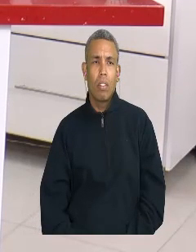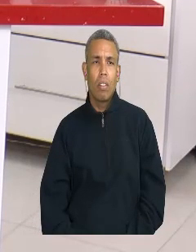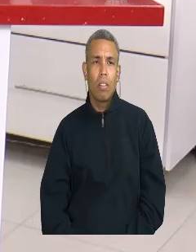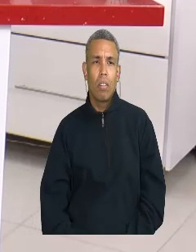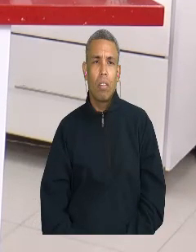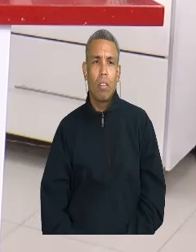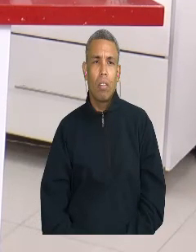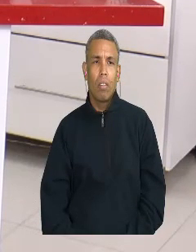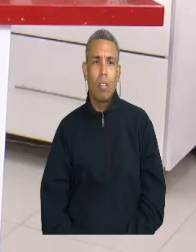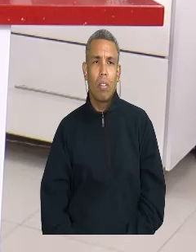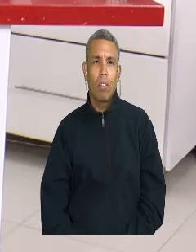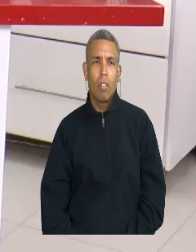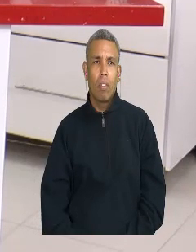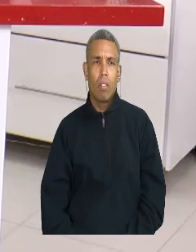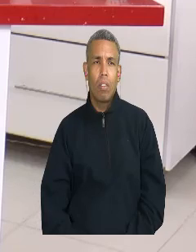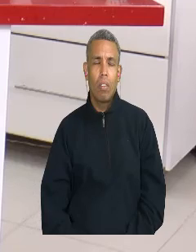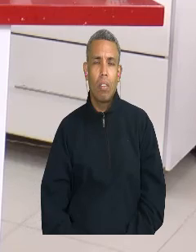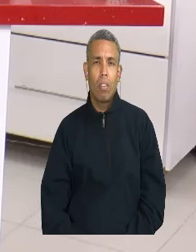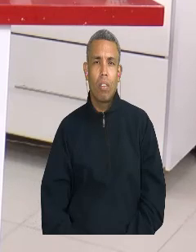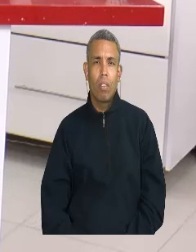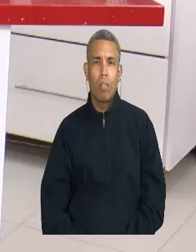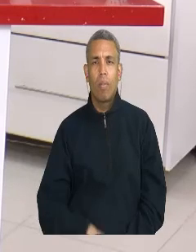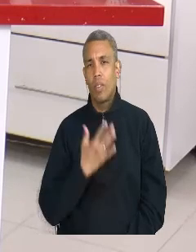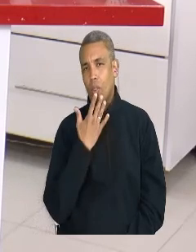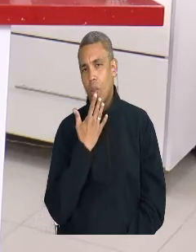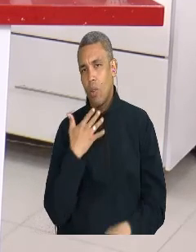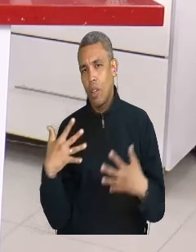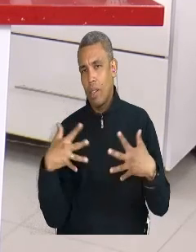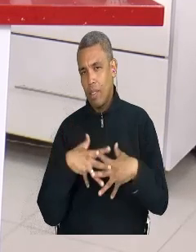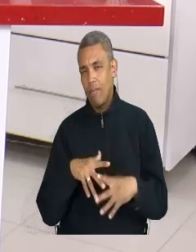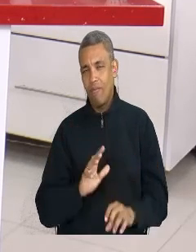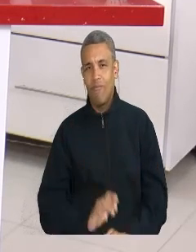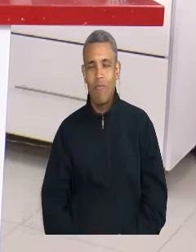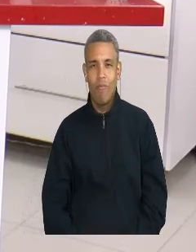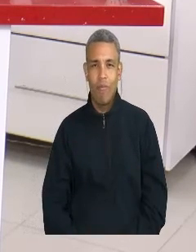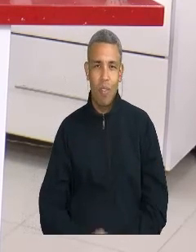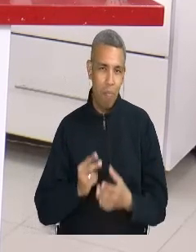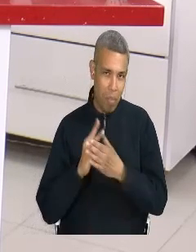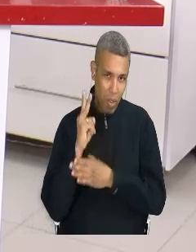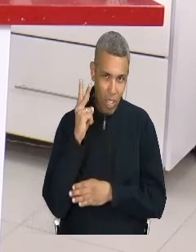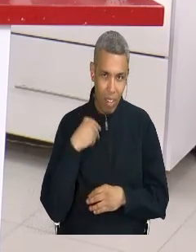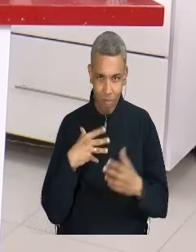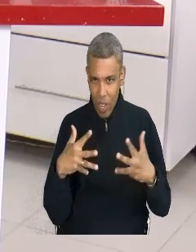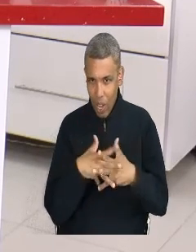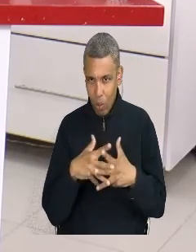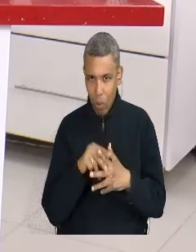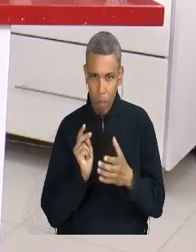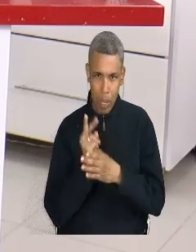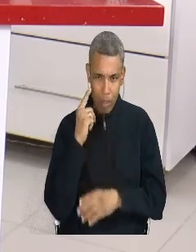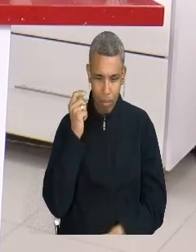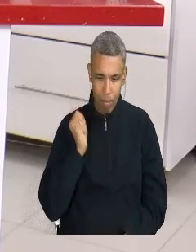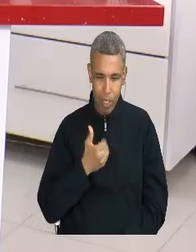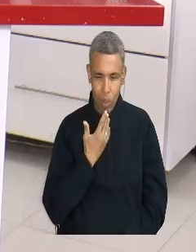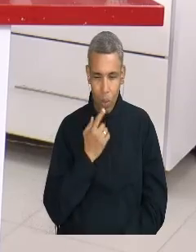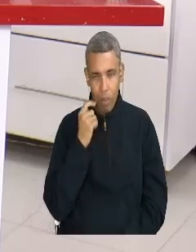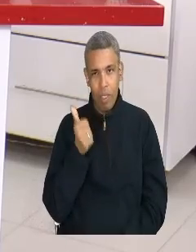Queda muy colorido, queda como un salpicón, en este caso de arroz y con vegetales. Muy chévere, muy rico.